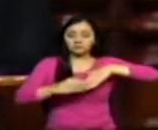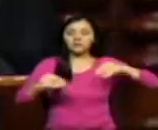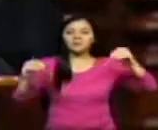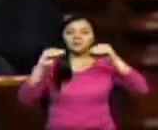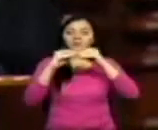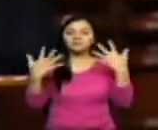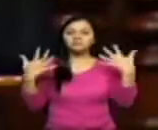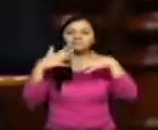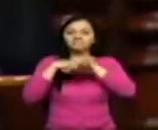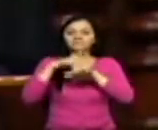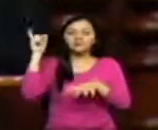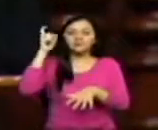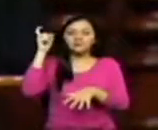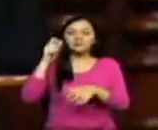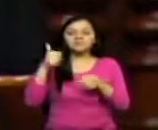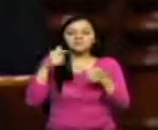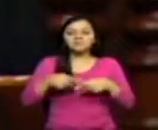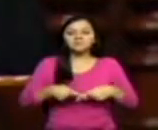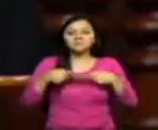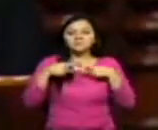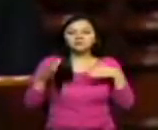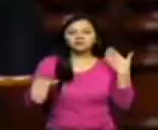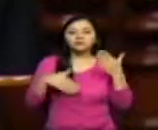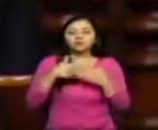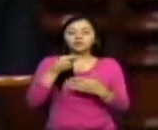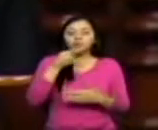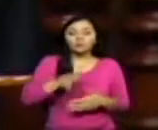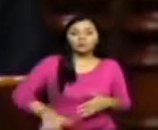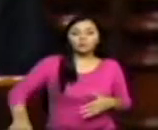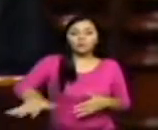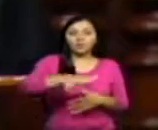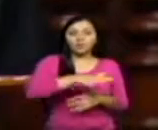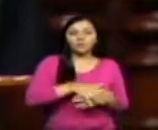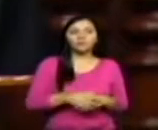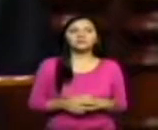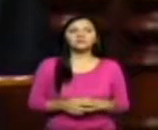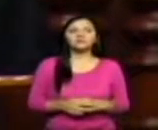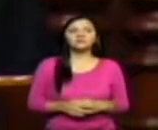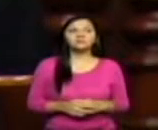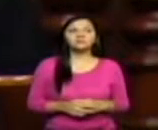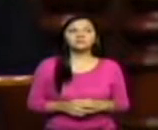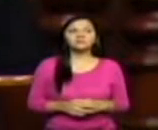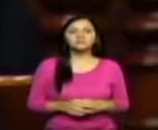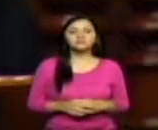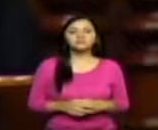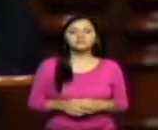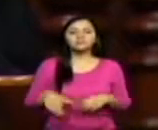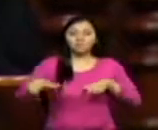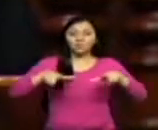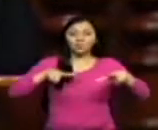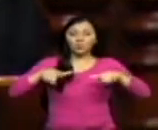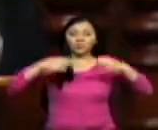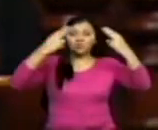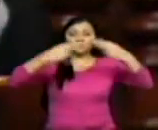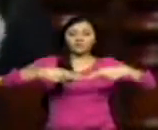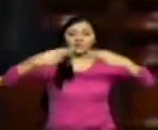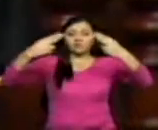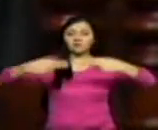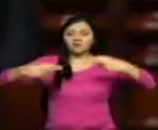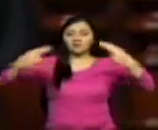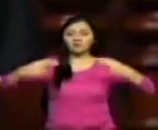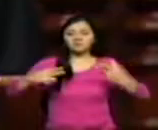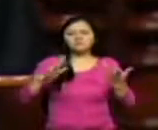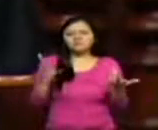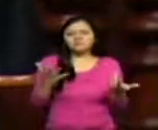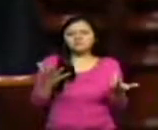las necesidades y el bienestar de la población de zonas fronterizas de las cuales no